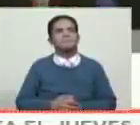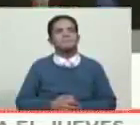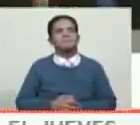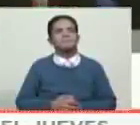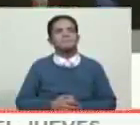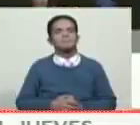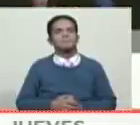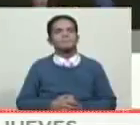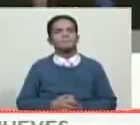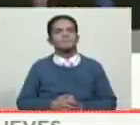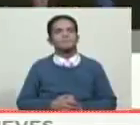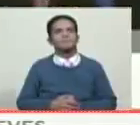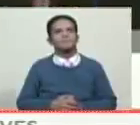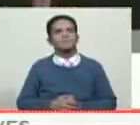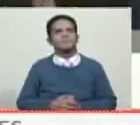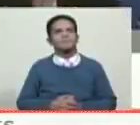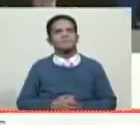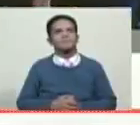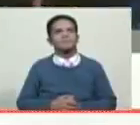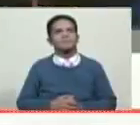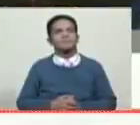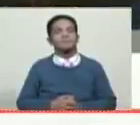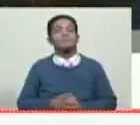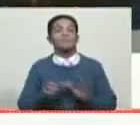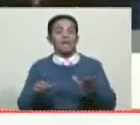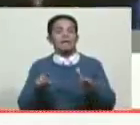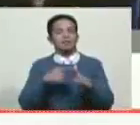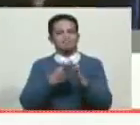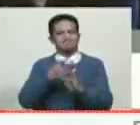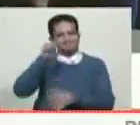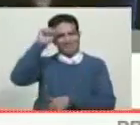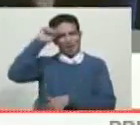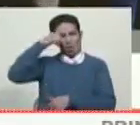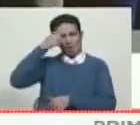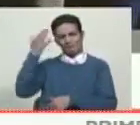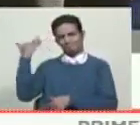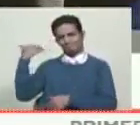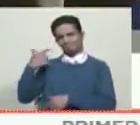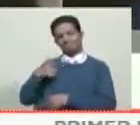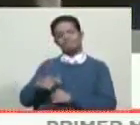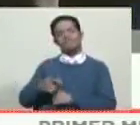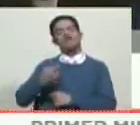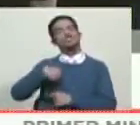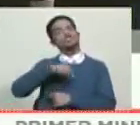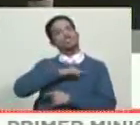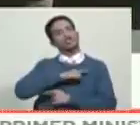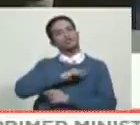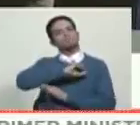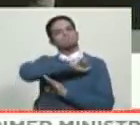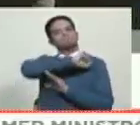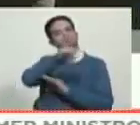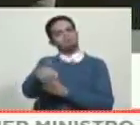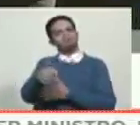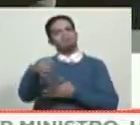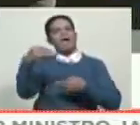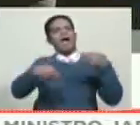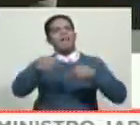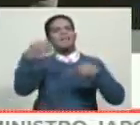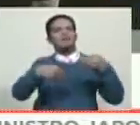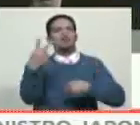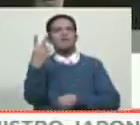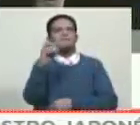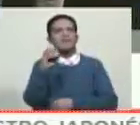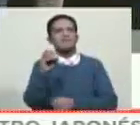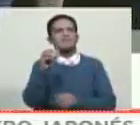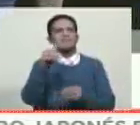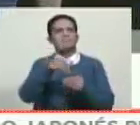¿Ah? Ahí nosotros podemos hacer un recuento. Le ganamos en las elecciones. El 20 de mayo, ¿por quién votó el